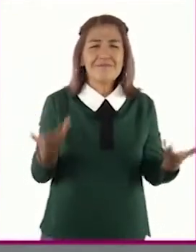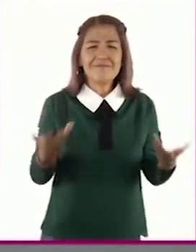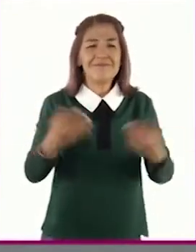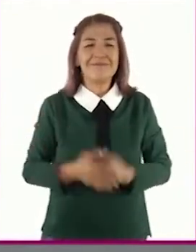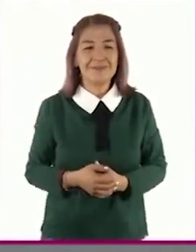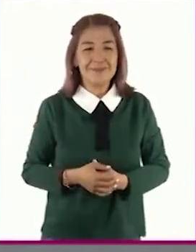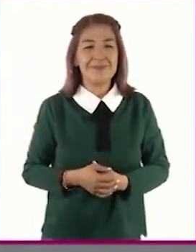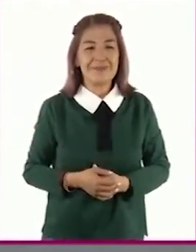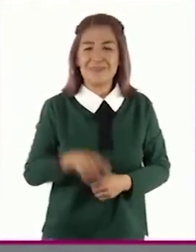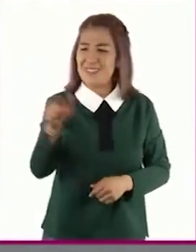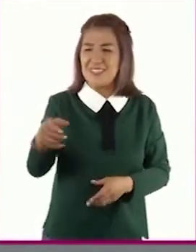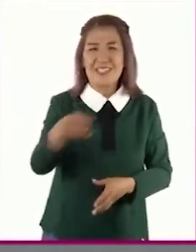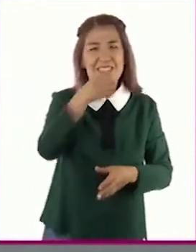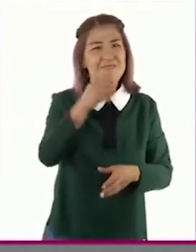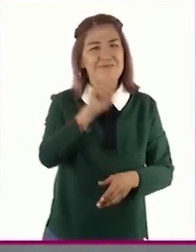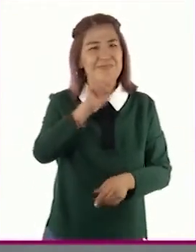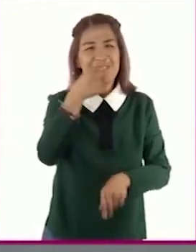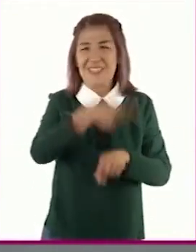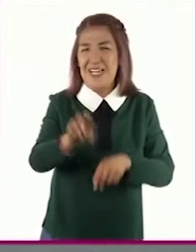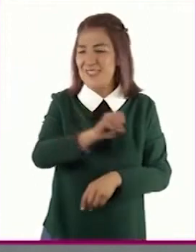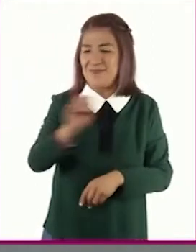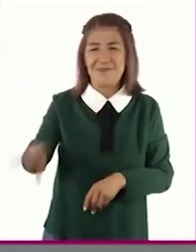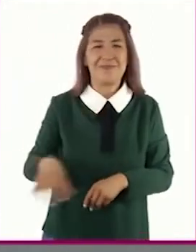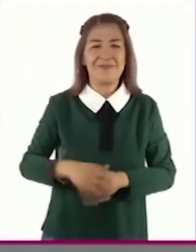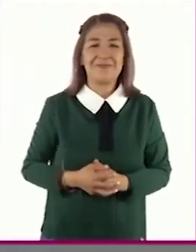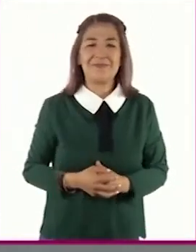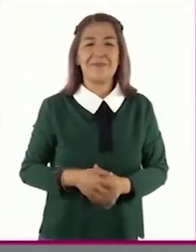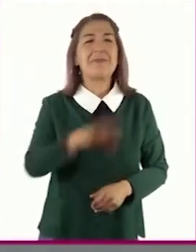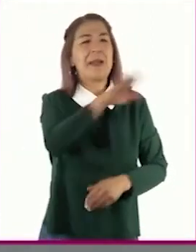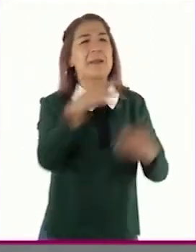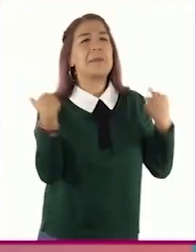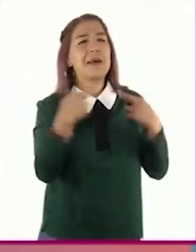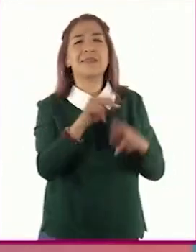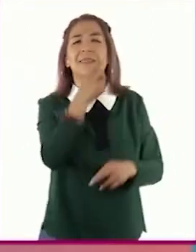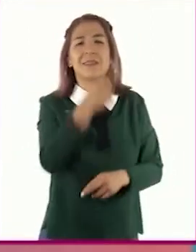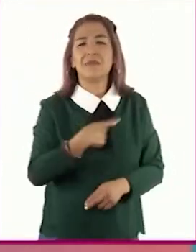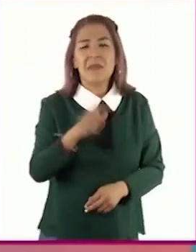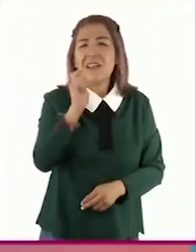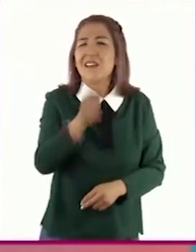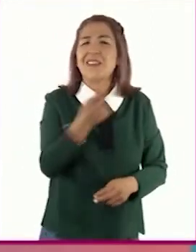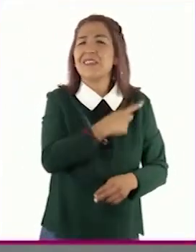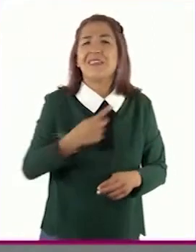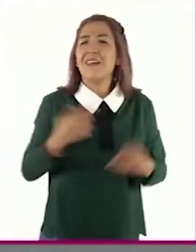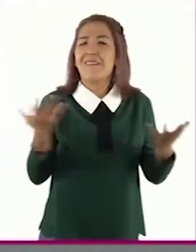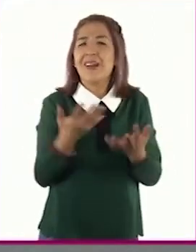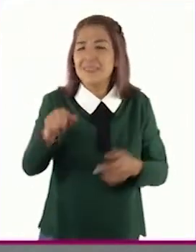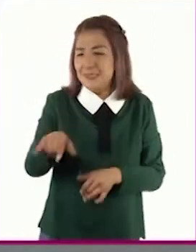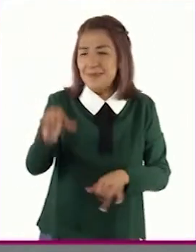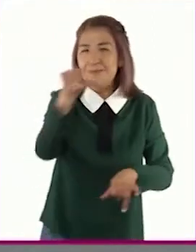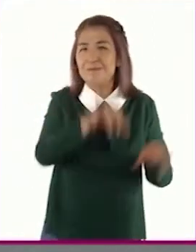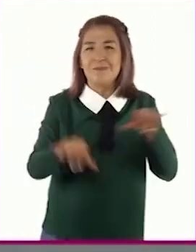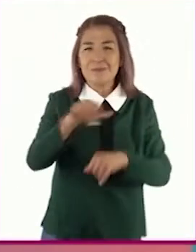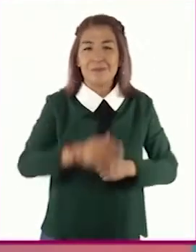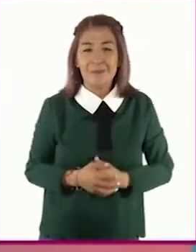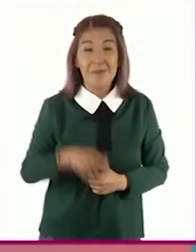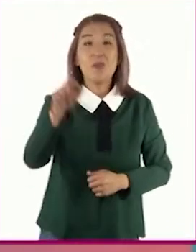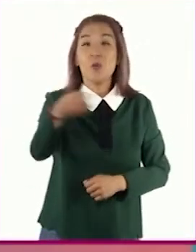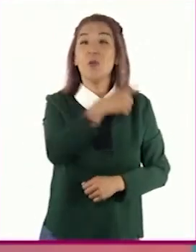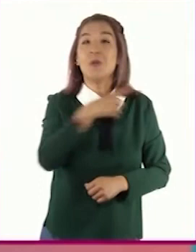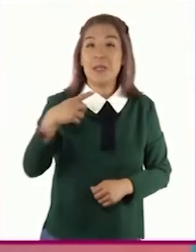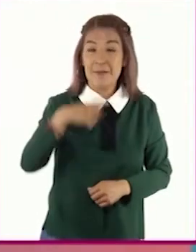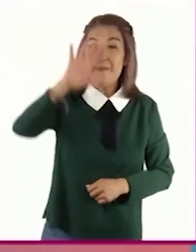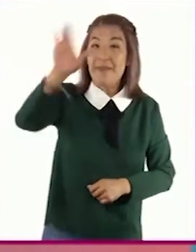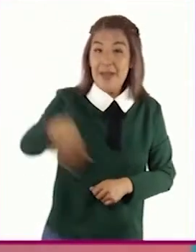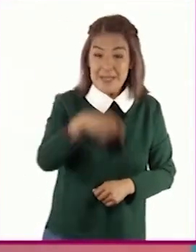¡Dámelo! ¡Hace daño! Dígame, maestra, ¿en qué consiste su duelo? Tendrán que venir